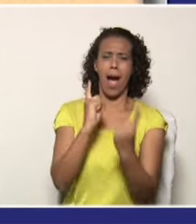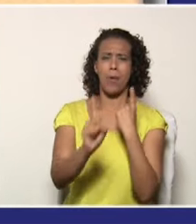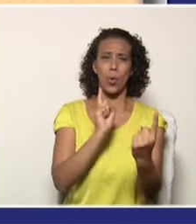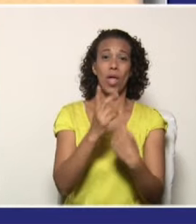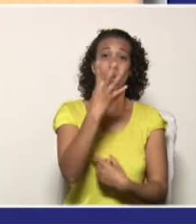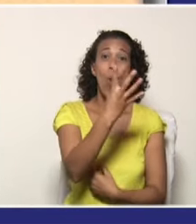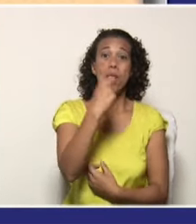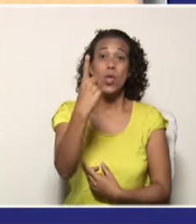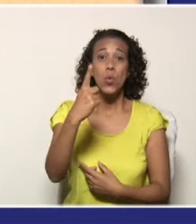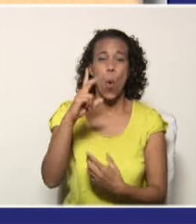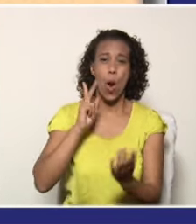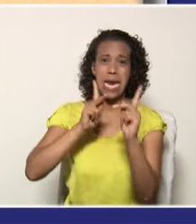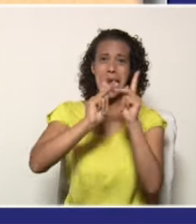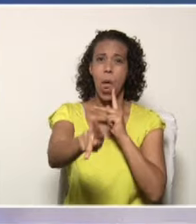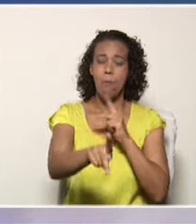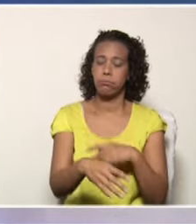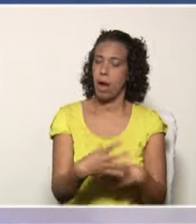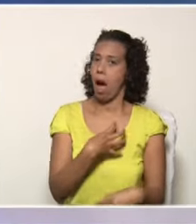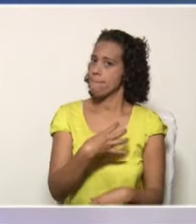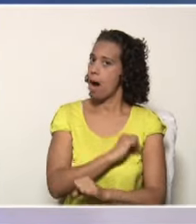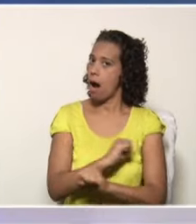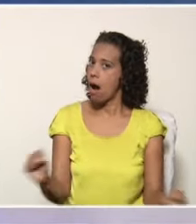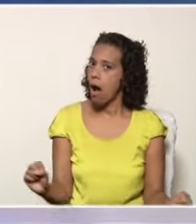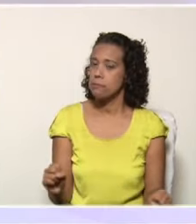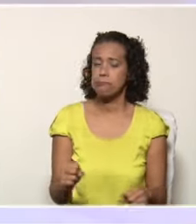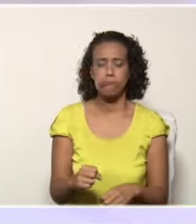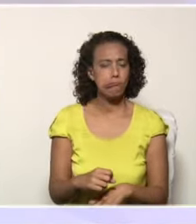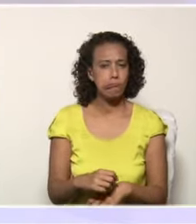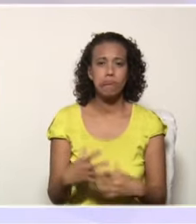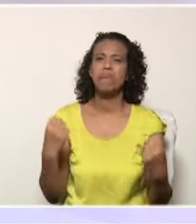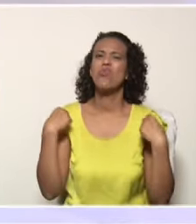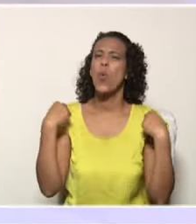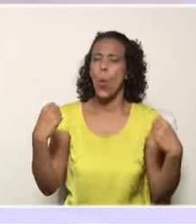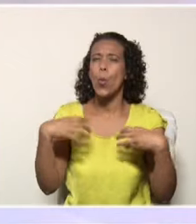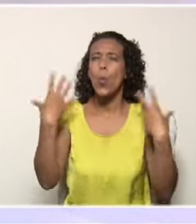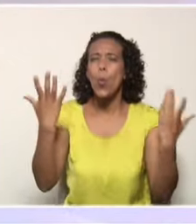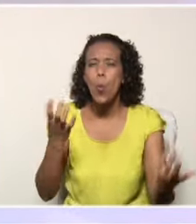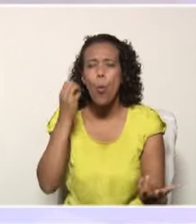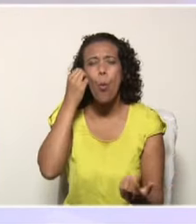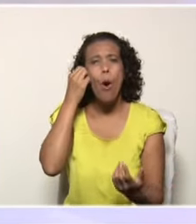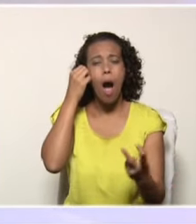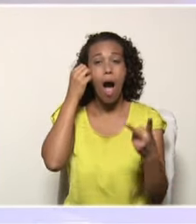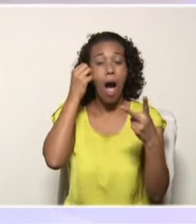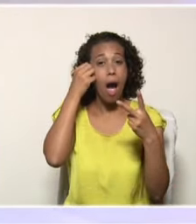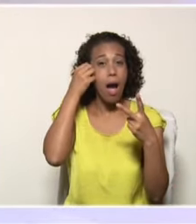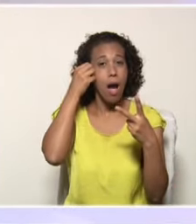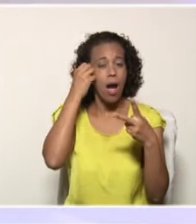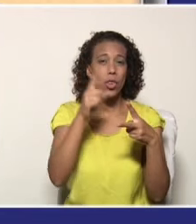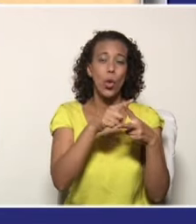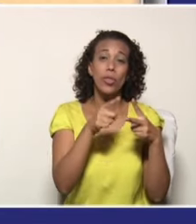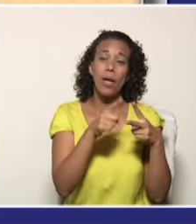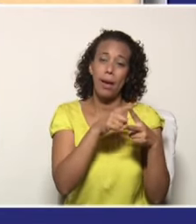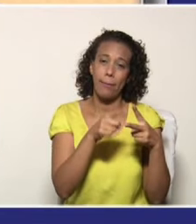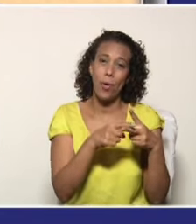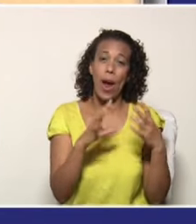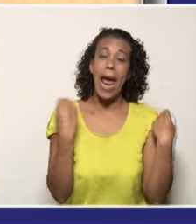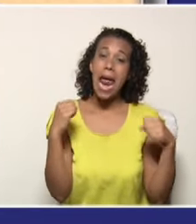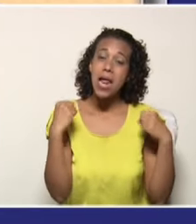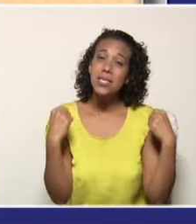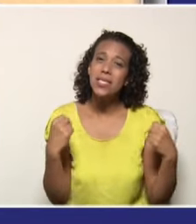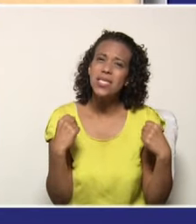42 kilómetros. Fíjense, cuando nosotros hablamos de ejercicio físico, tenemos que saber que hay 2 tipos de ejercicio físico. Los